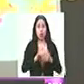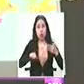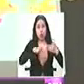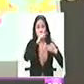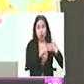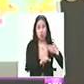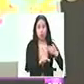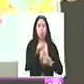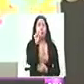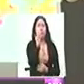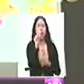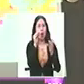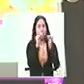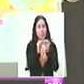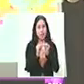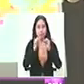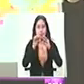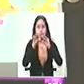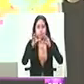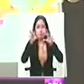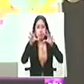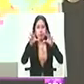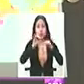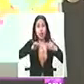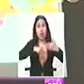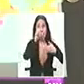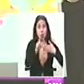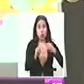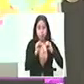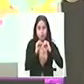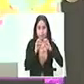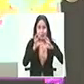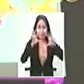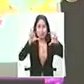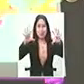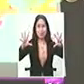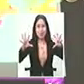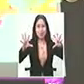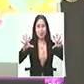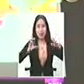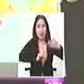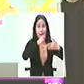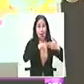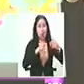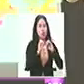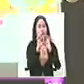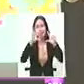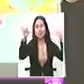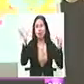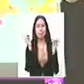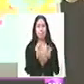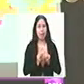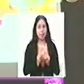Junio se hace mucho más intenso, julio fue el mes con agosto, los meses